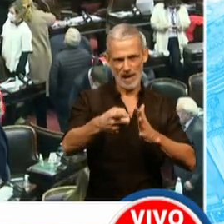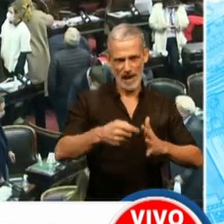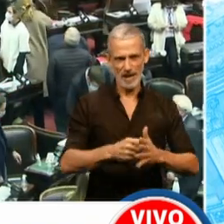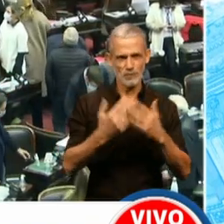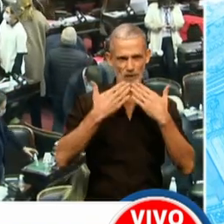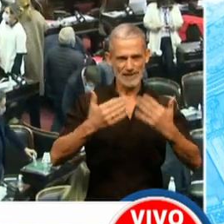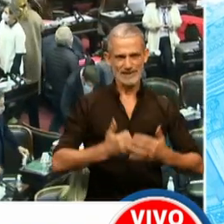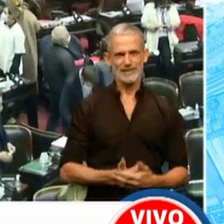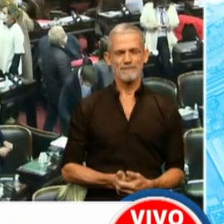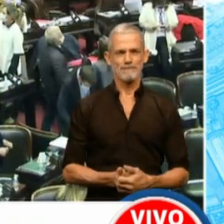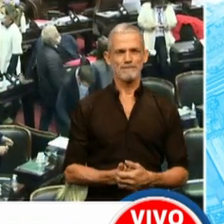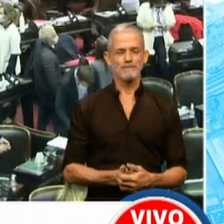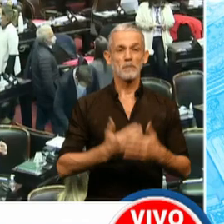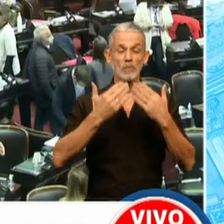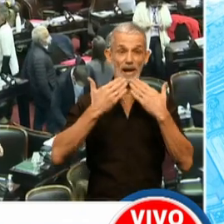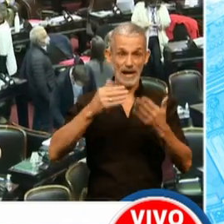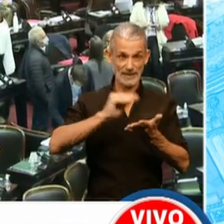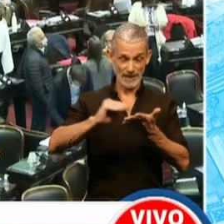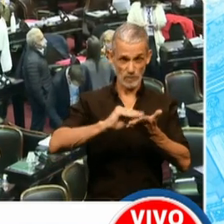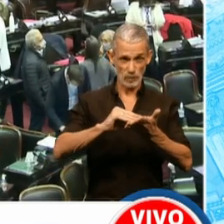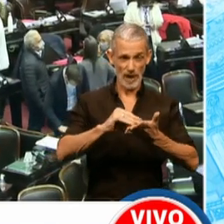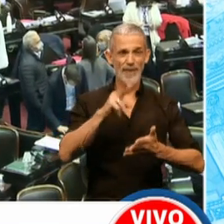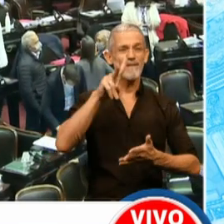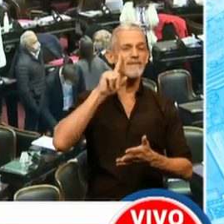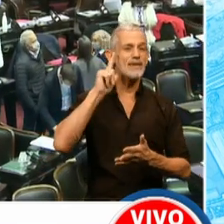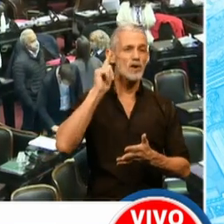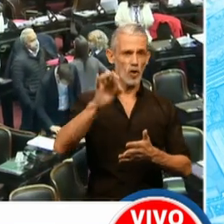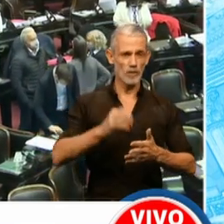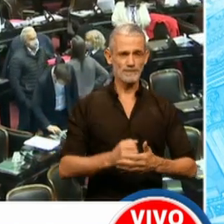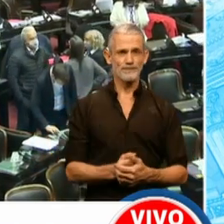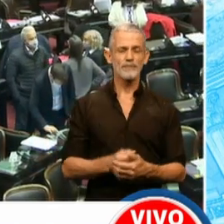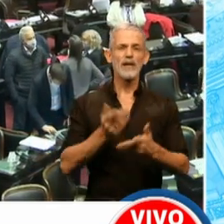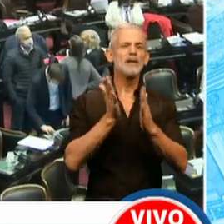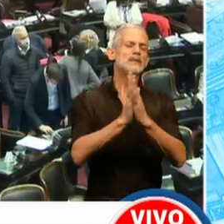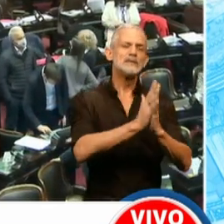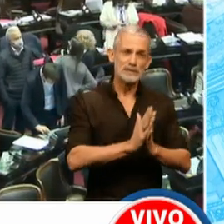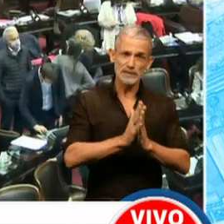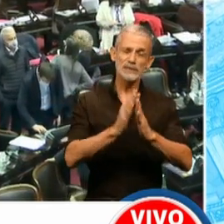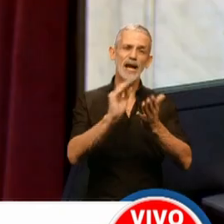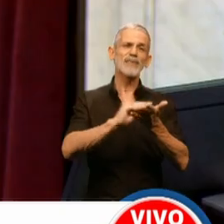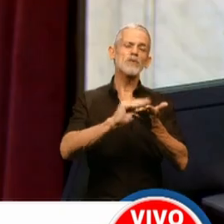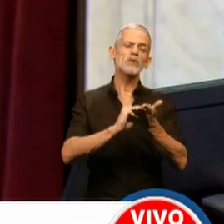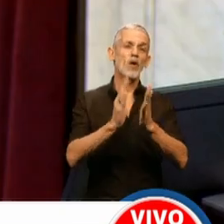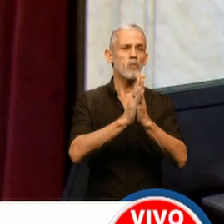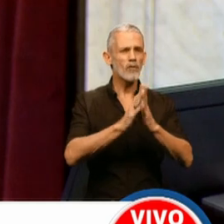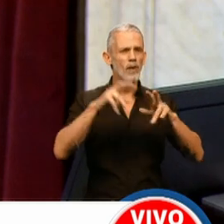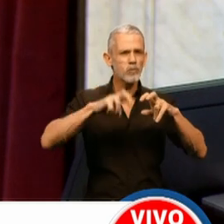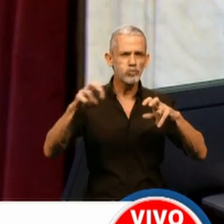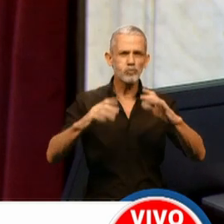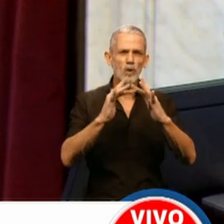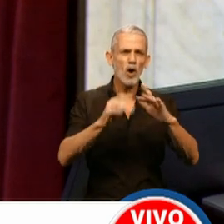gracias gracias diputada a vigo les pido por favor a los diputados que se vayan